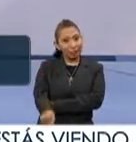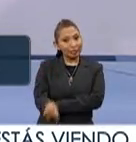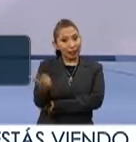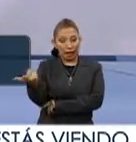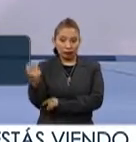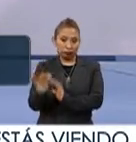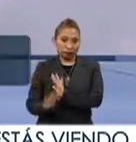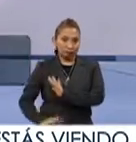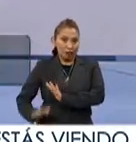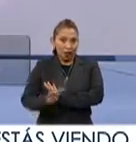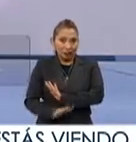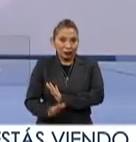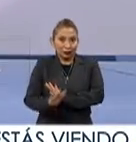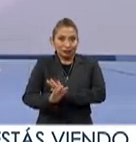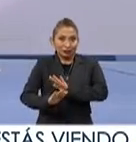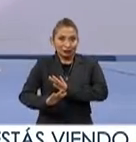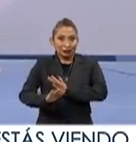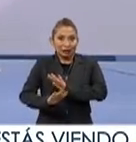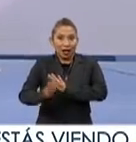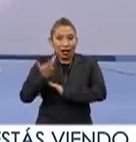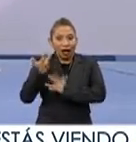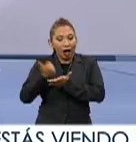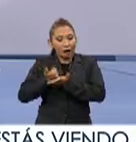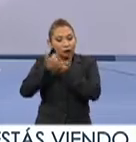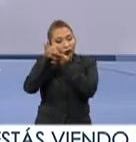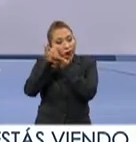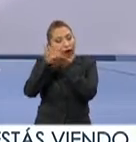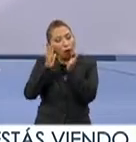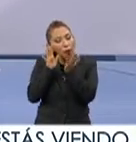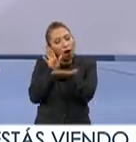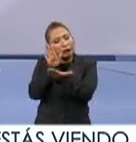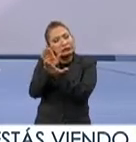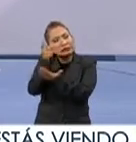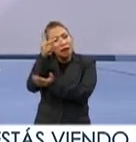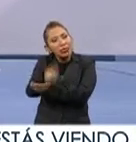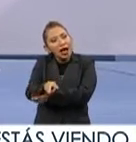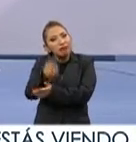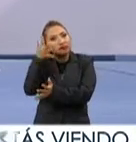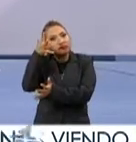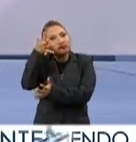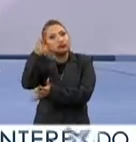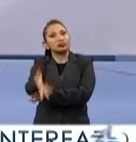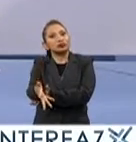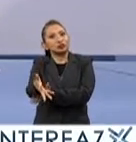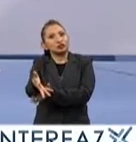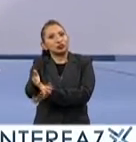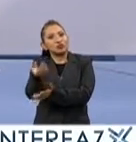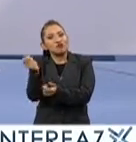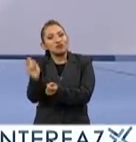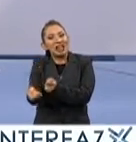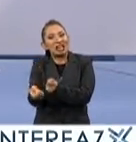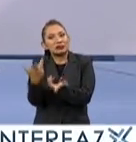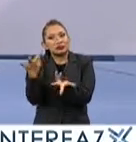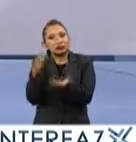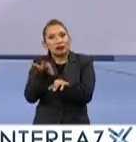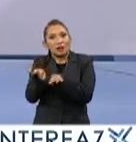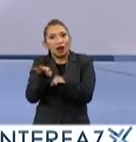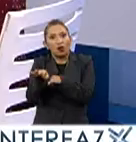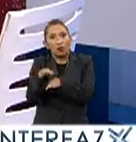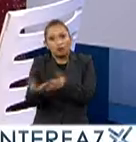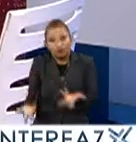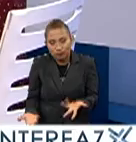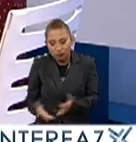pues elementos que creo que generan un acercamiento real, muy práctico de lo que es la realidad